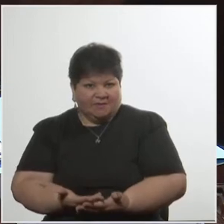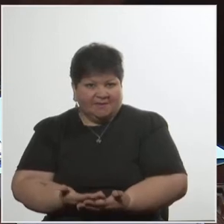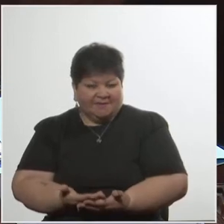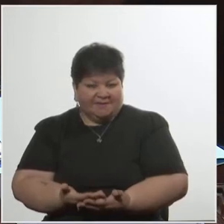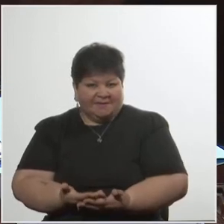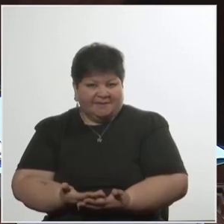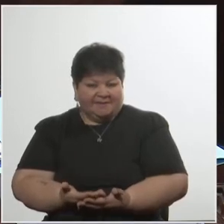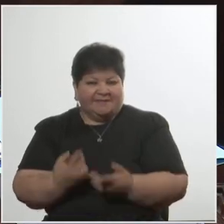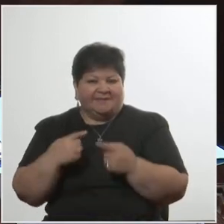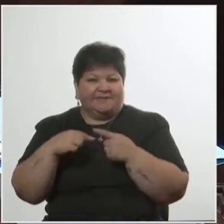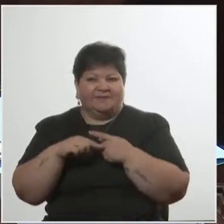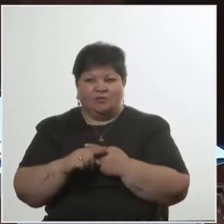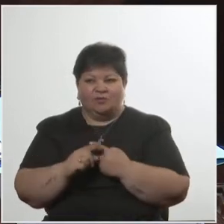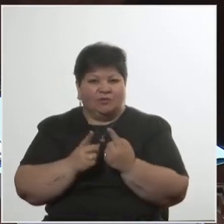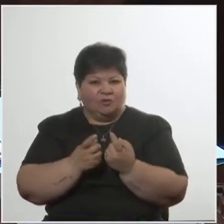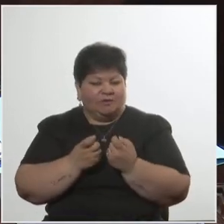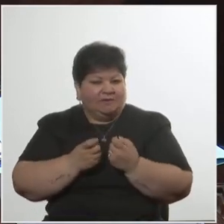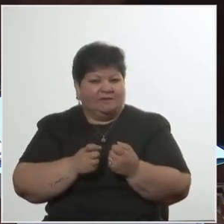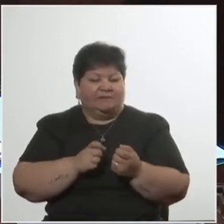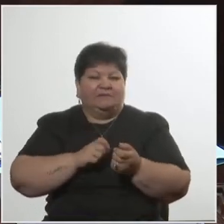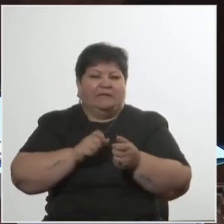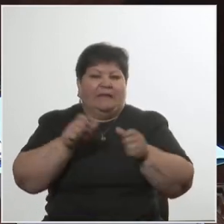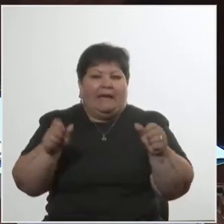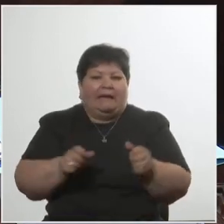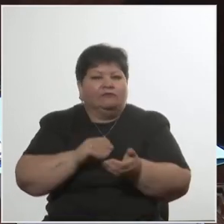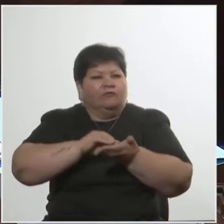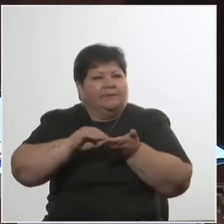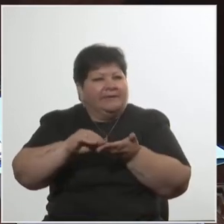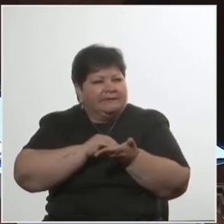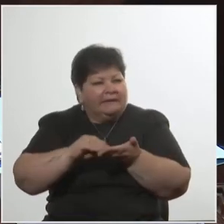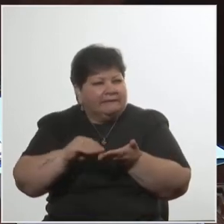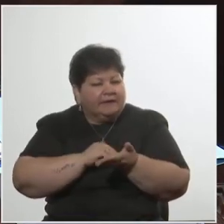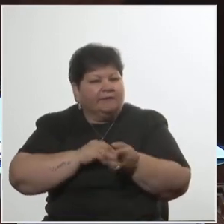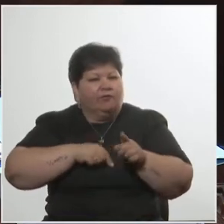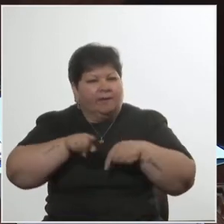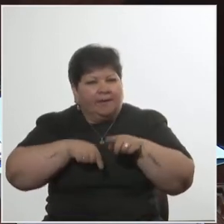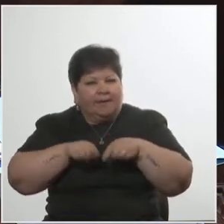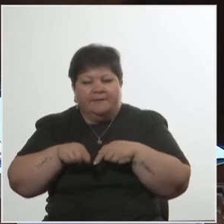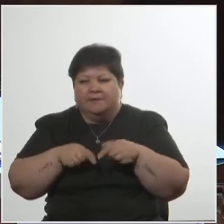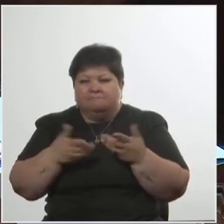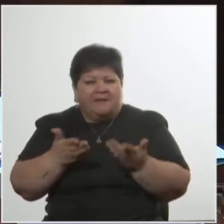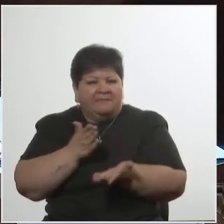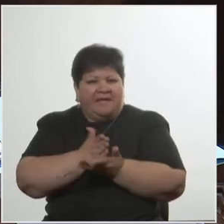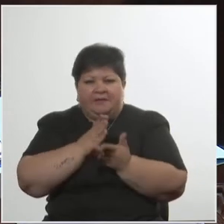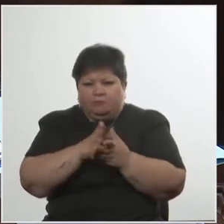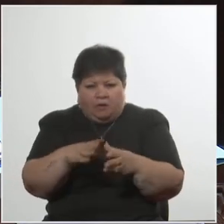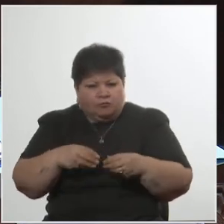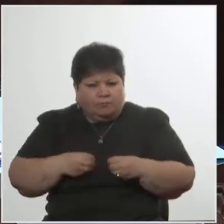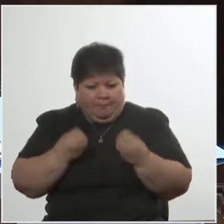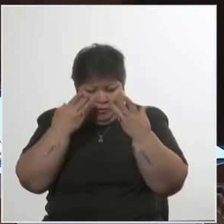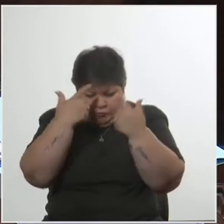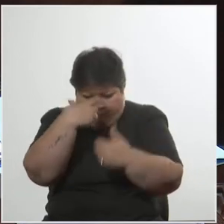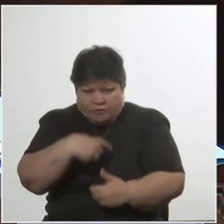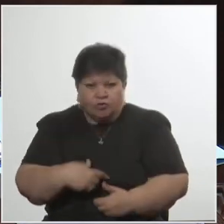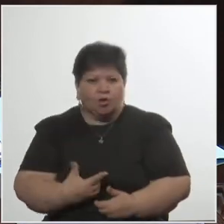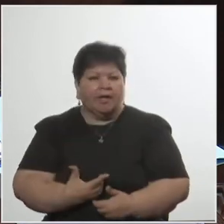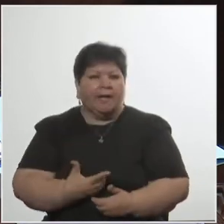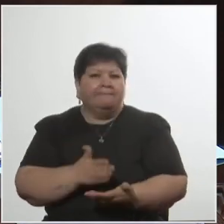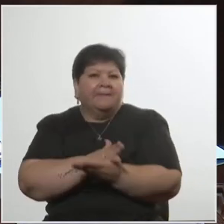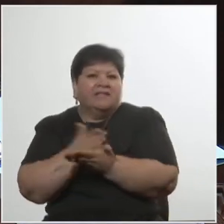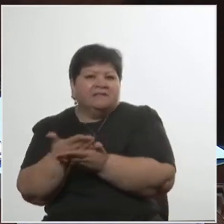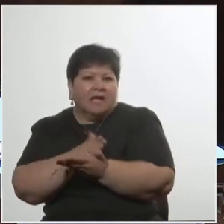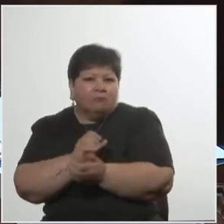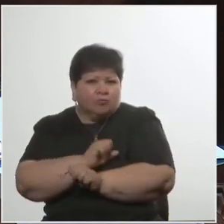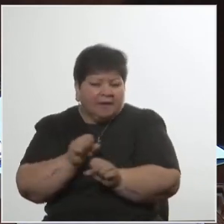se necesitan tantos actos administrativos y tantas lo tenemos por ser persona lo que ahora hacemos Es un reconocimiento puede ser parcial